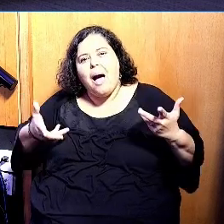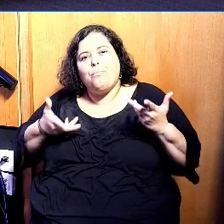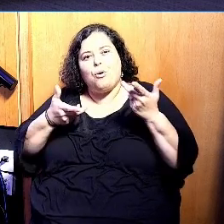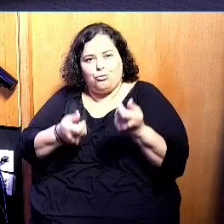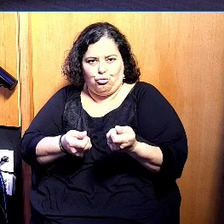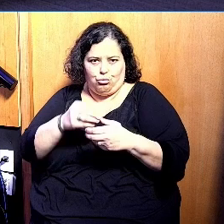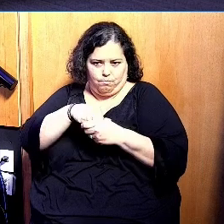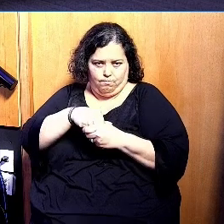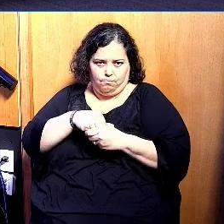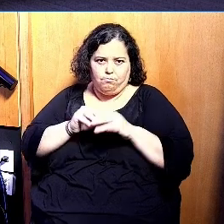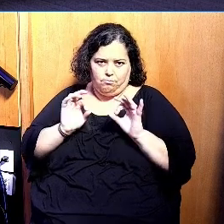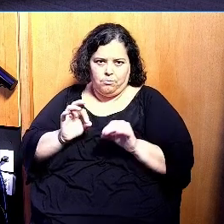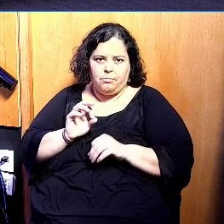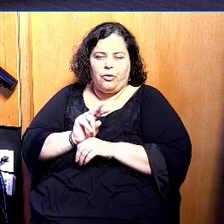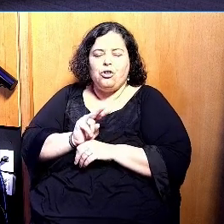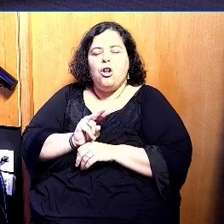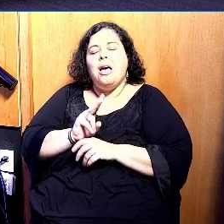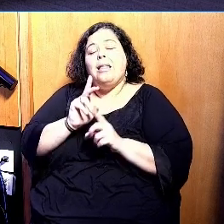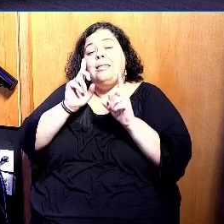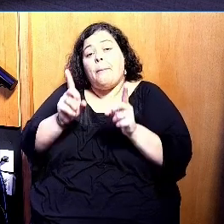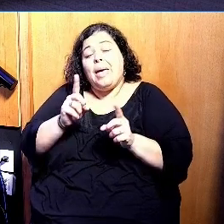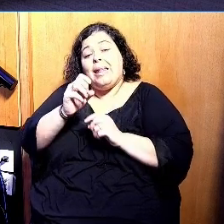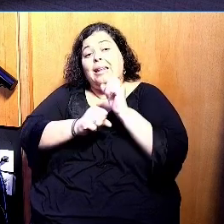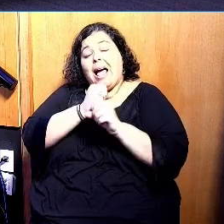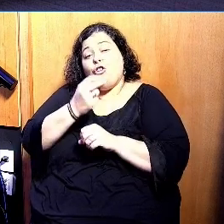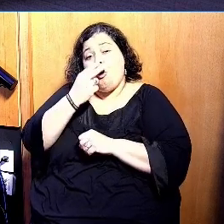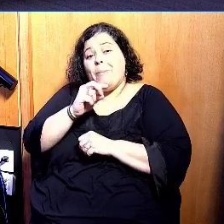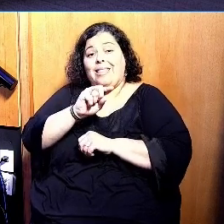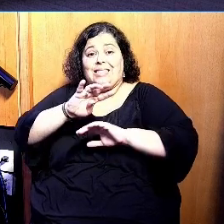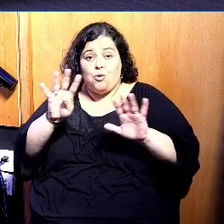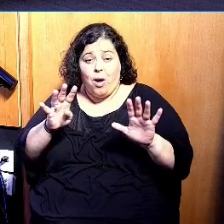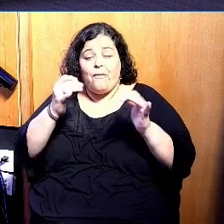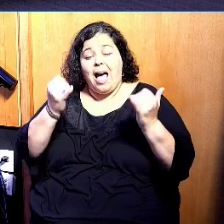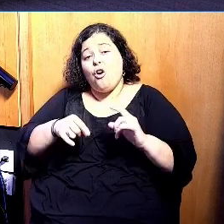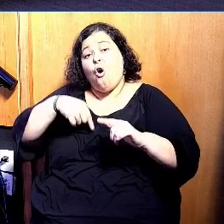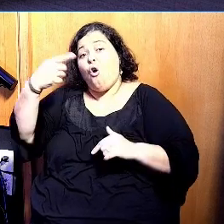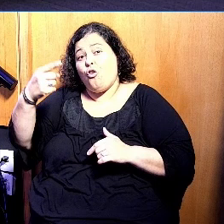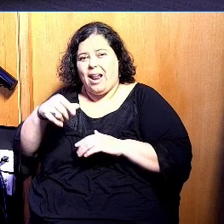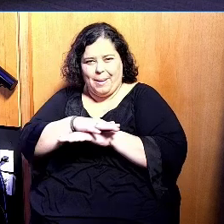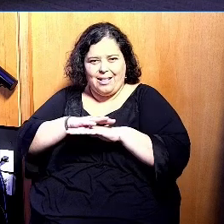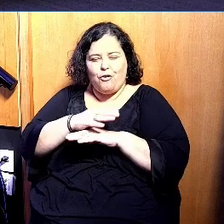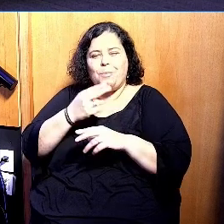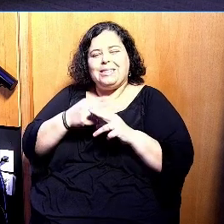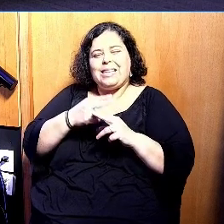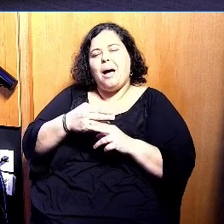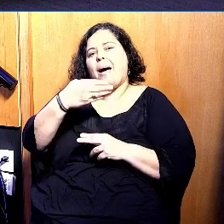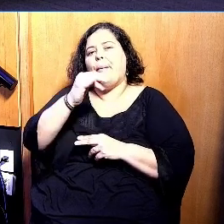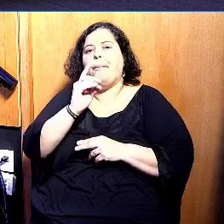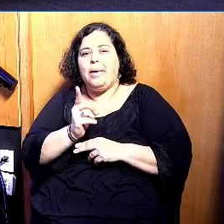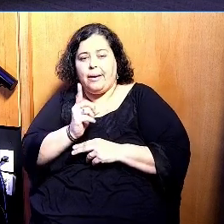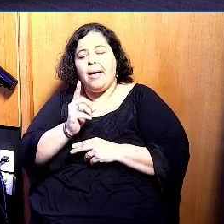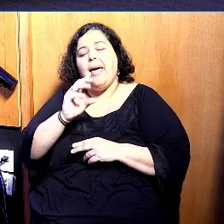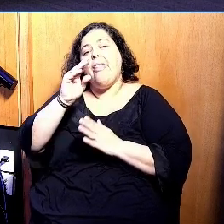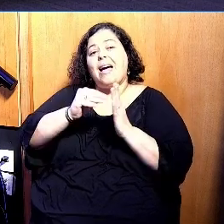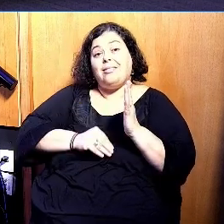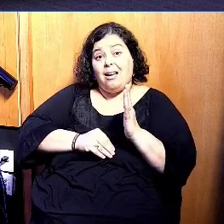interna. En 2019 implementamos una plataforma de Big Data porque empezamos a recibir más información de